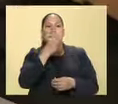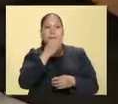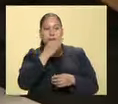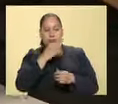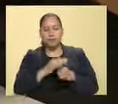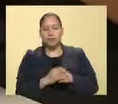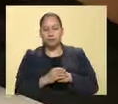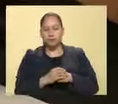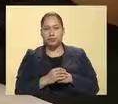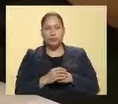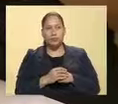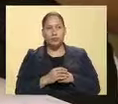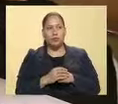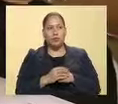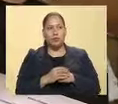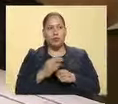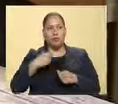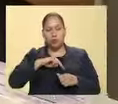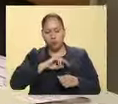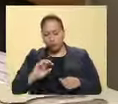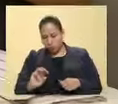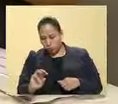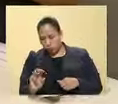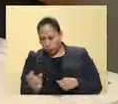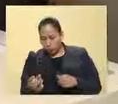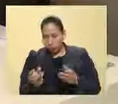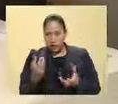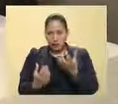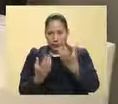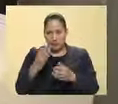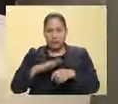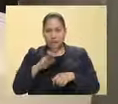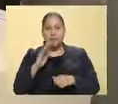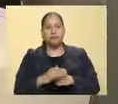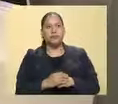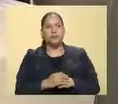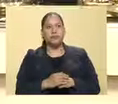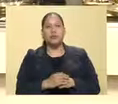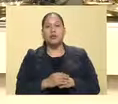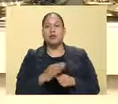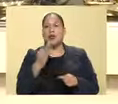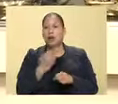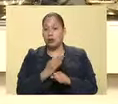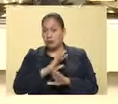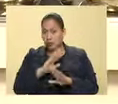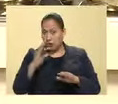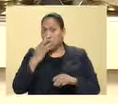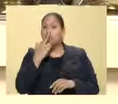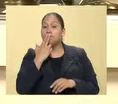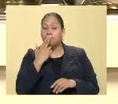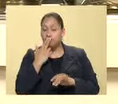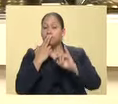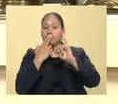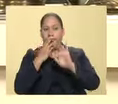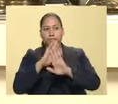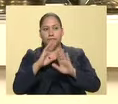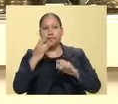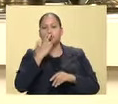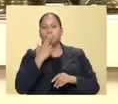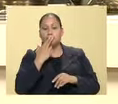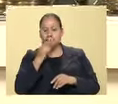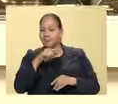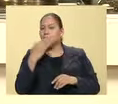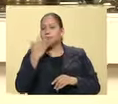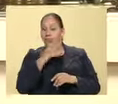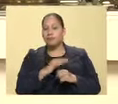¿no? Vamos a subirle un poquitín. Muy bien. Me voy a llevar ¿Y vamos a hacer nuestro postre o qué? Un postre de volada. ¡Qué rico postre!